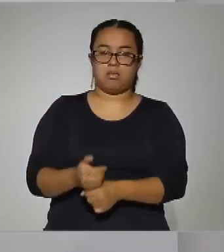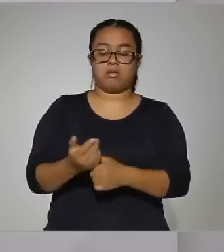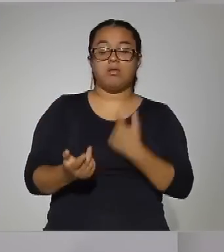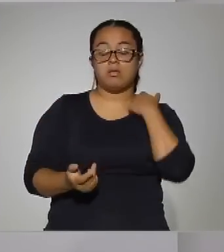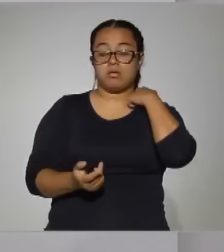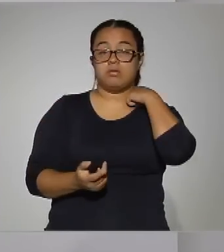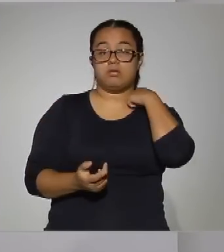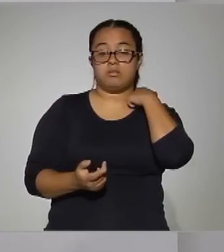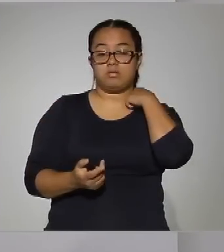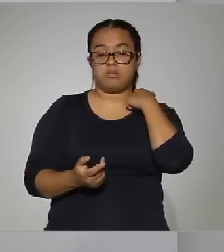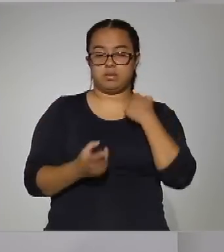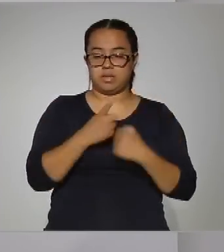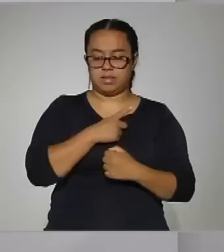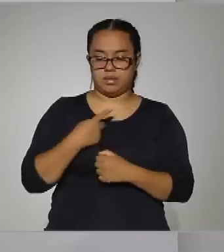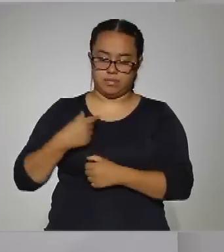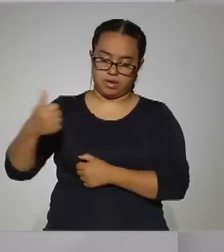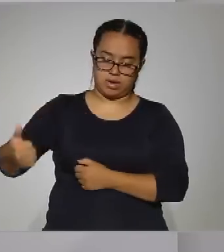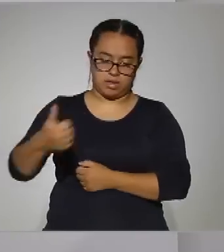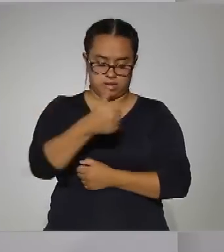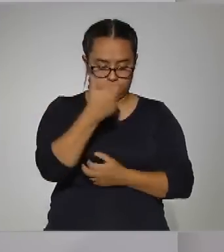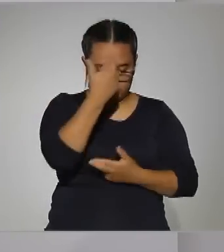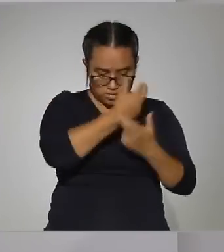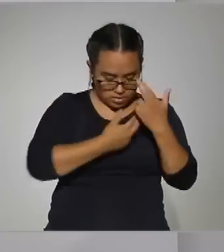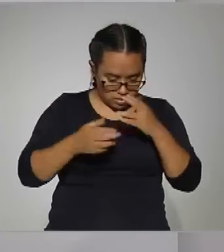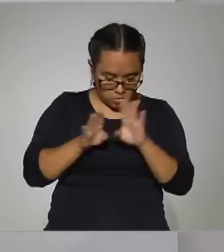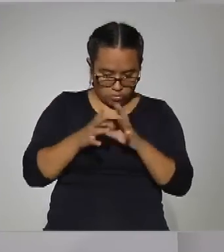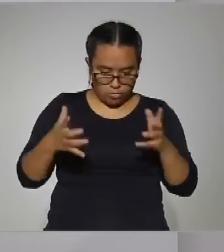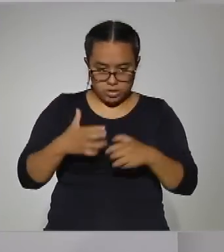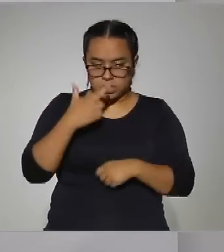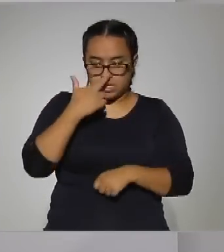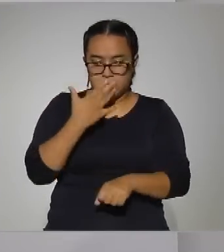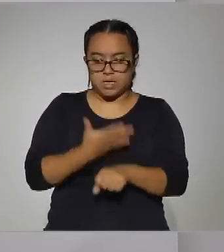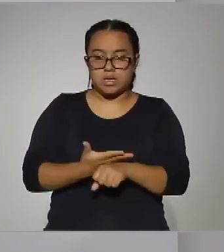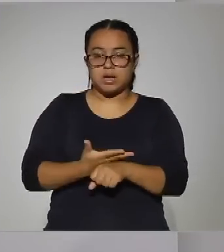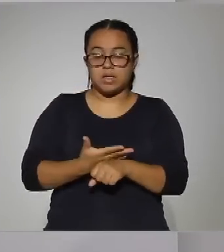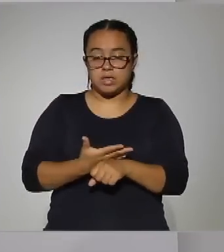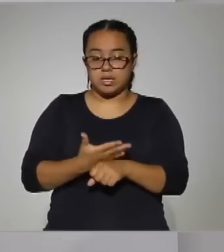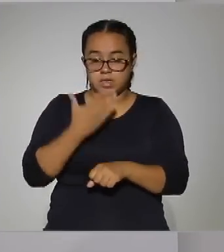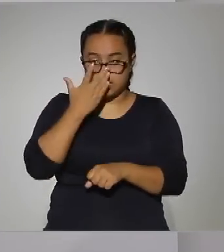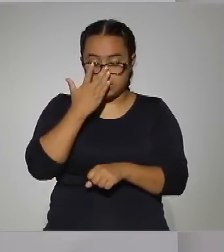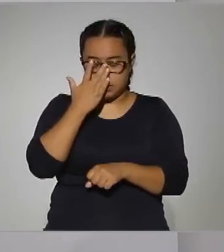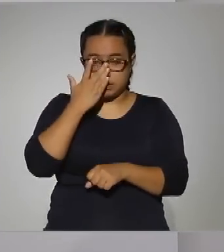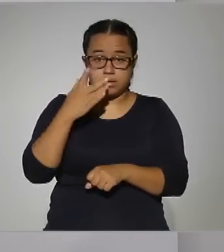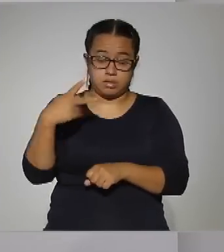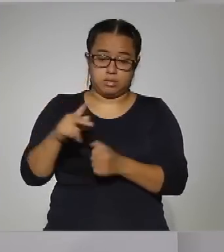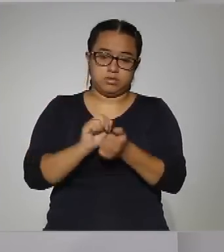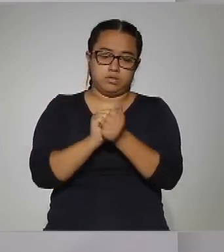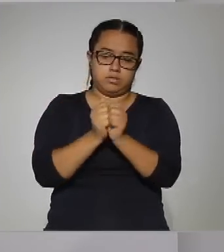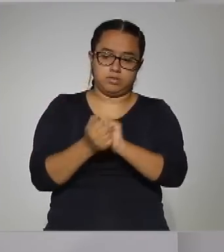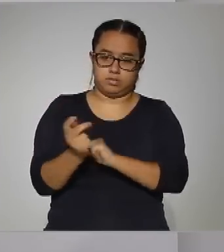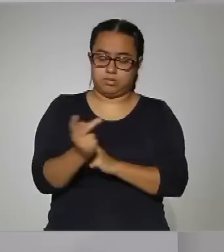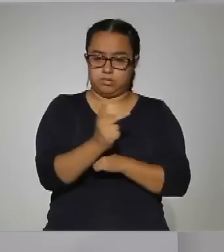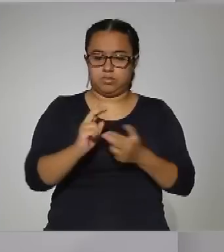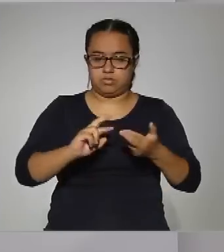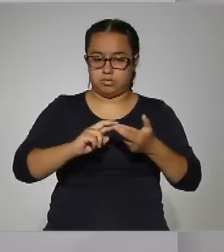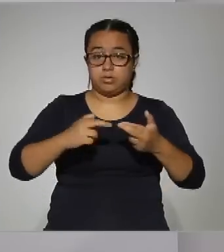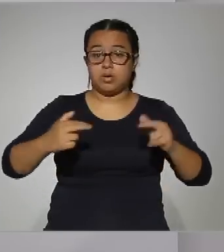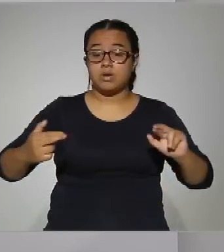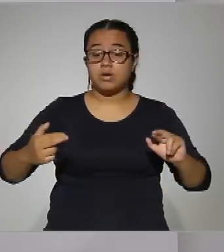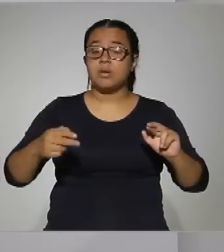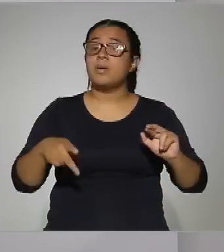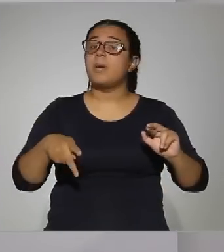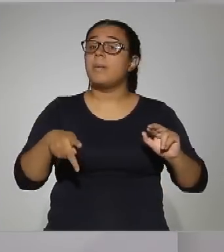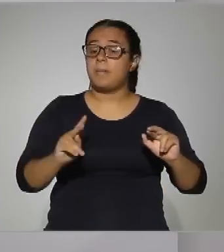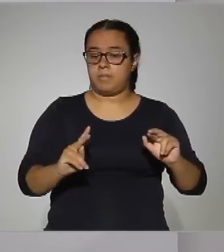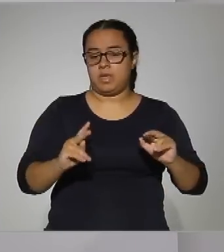trabajo que se tiene que hacer de cada lado, ¿no? Y cómo se responsabilizan de eso que quedó producido ahí en la relación, pero que,